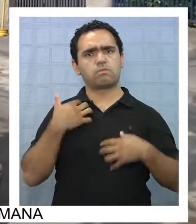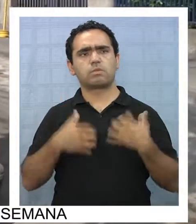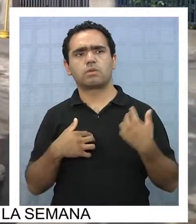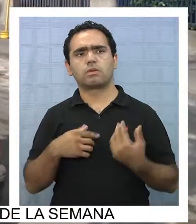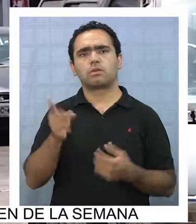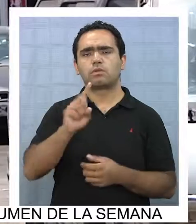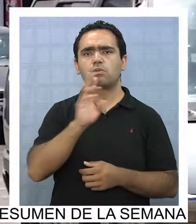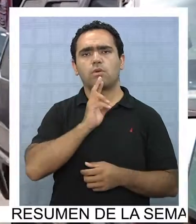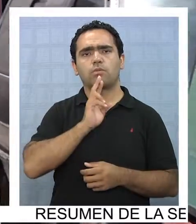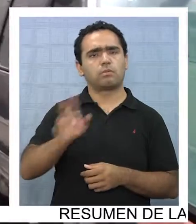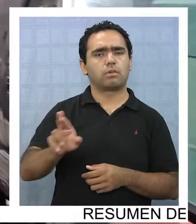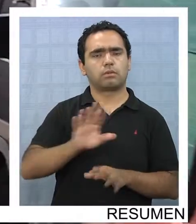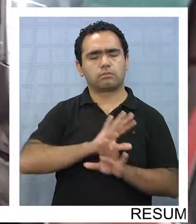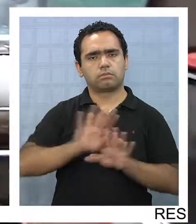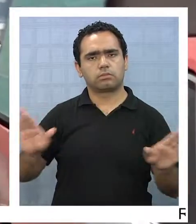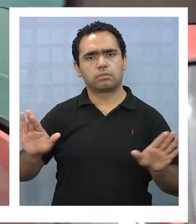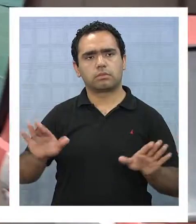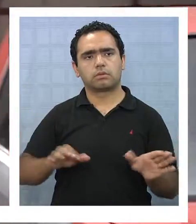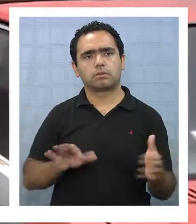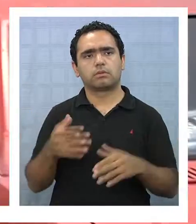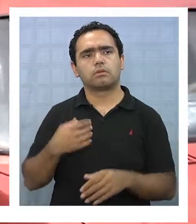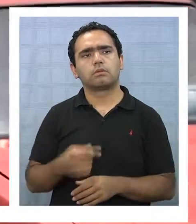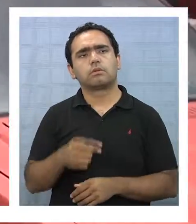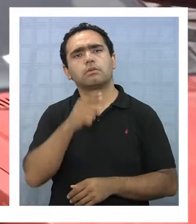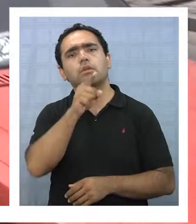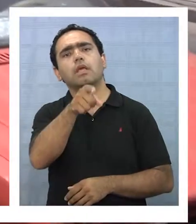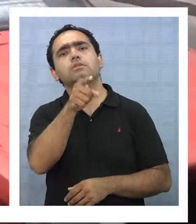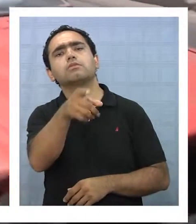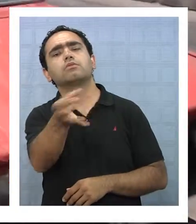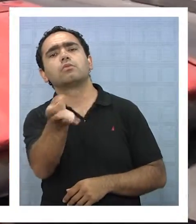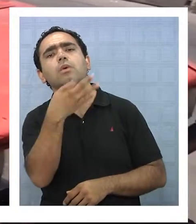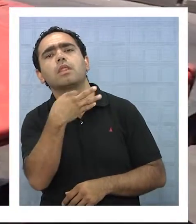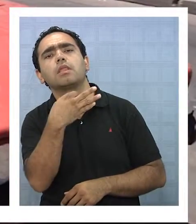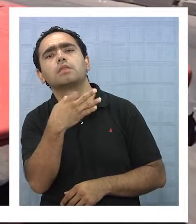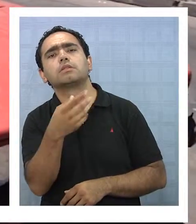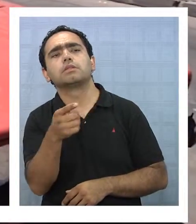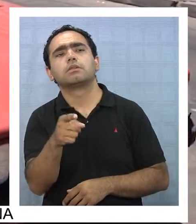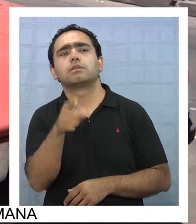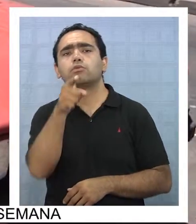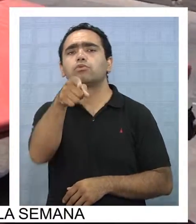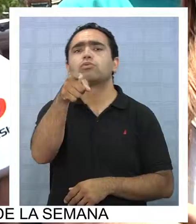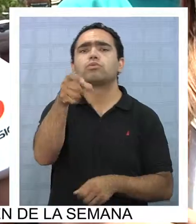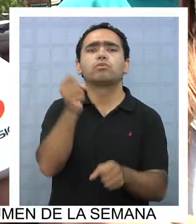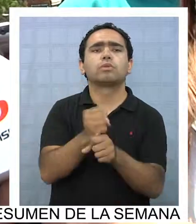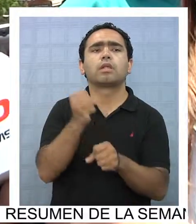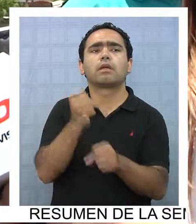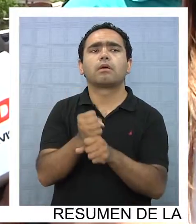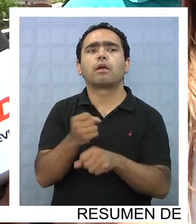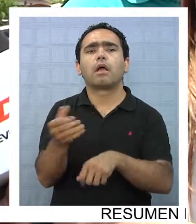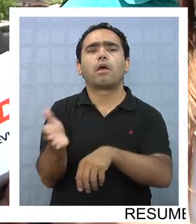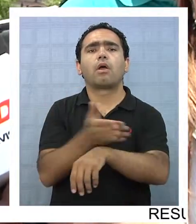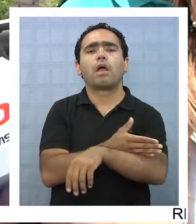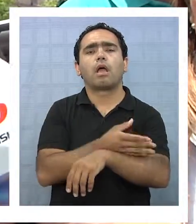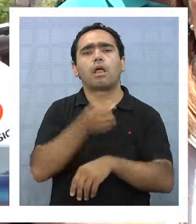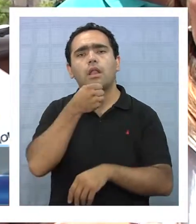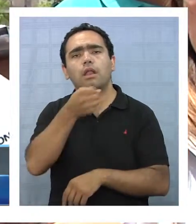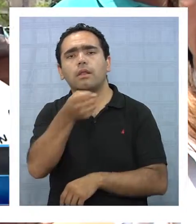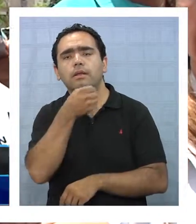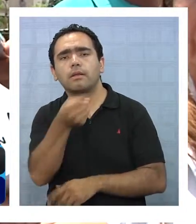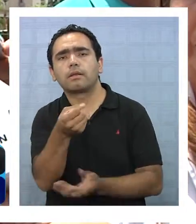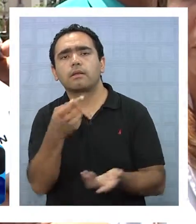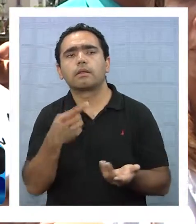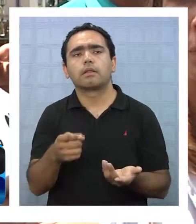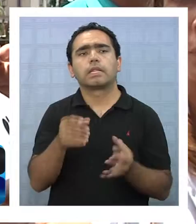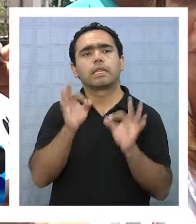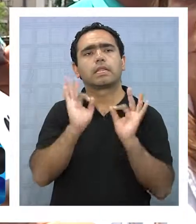requerimiento y no entregó respuestas específicas. Eso que tú me dices, si te hubieras dado el trabajo antes de hacer esta entrevista en un